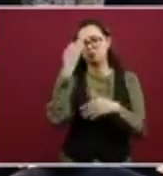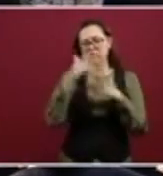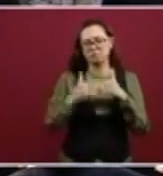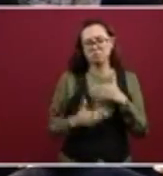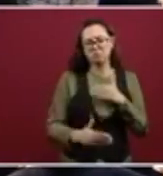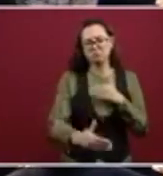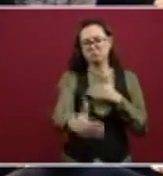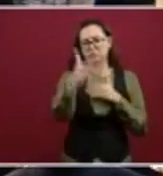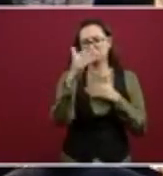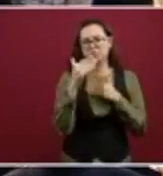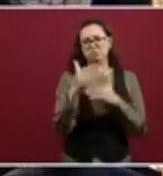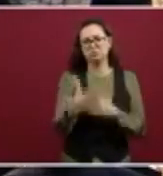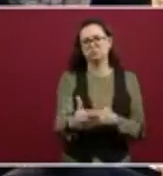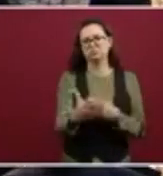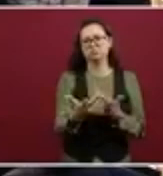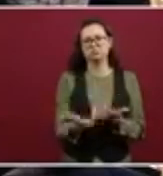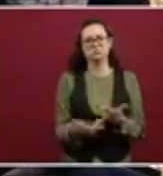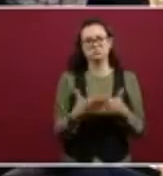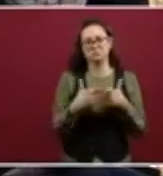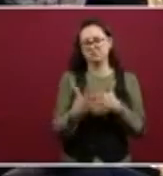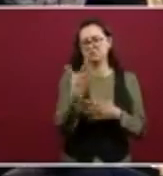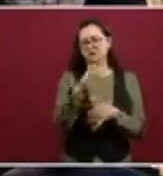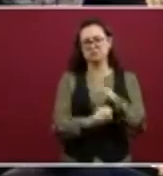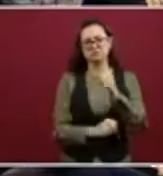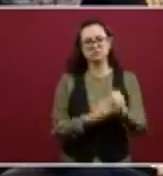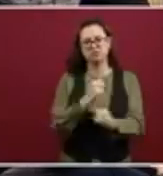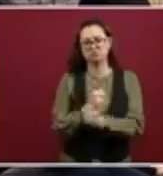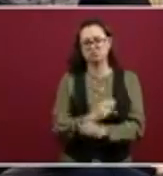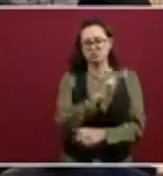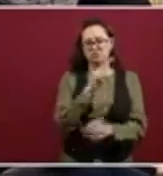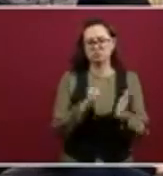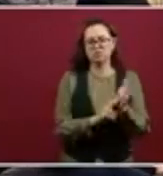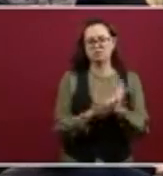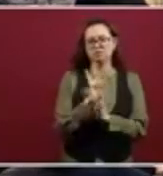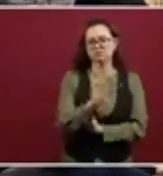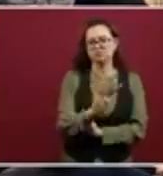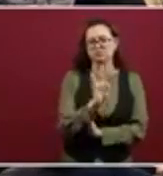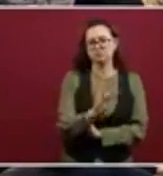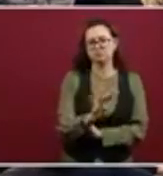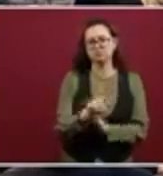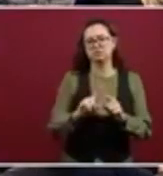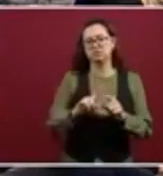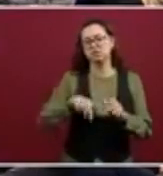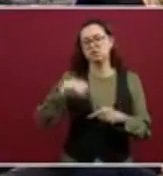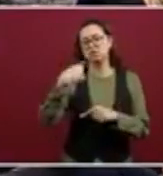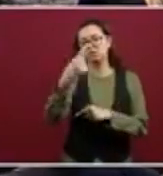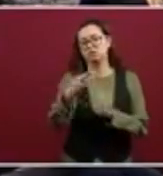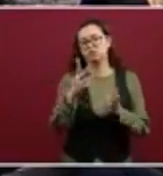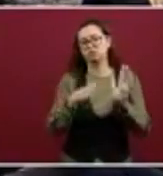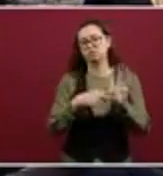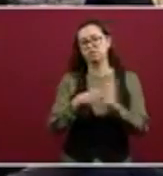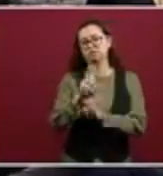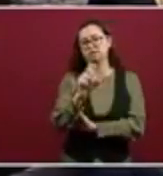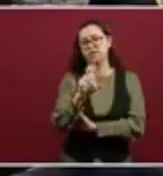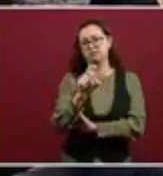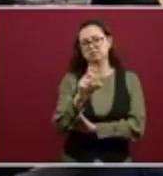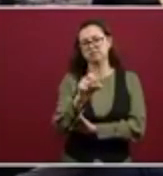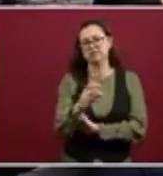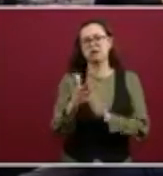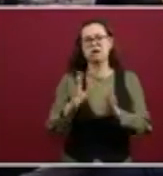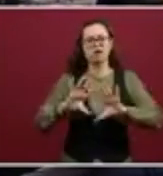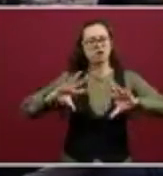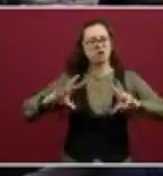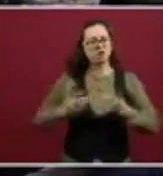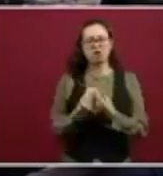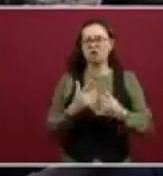es decir, la década de los 20, además de este año, 2019, llegar a 2030 con una situación